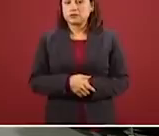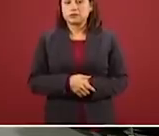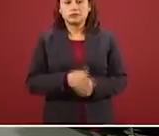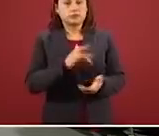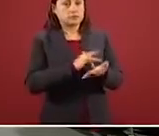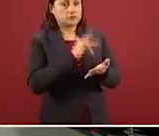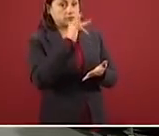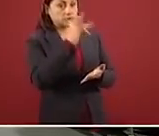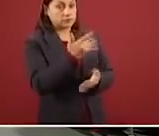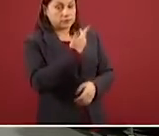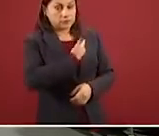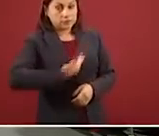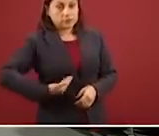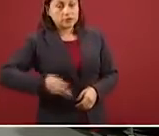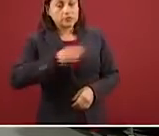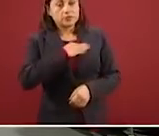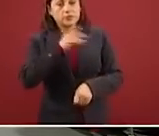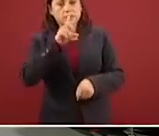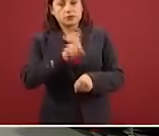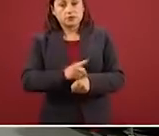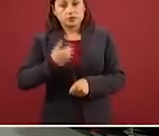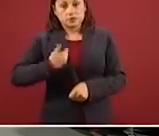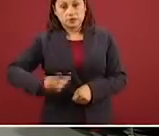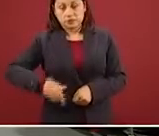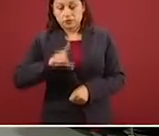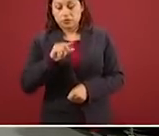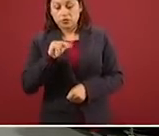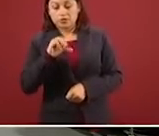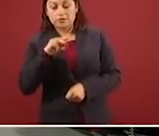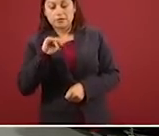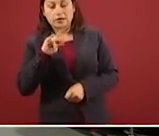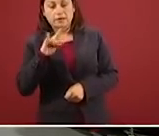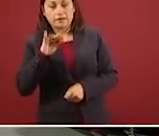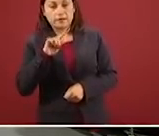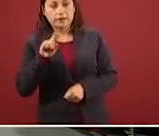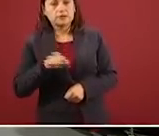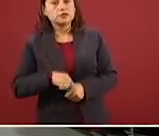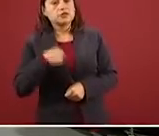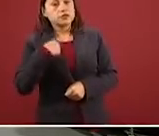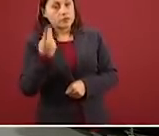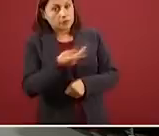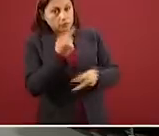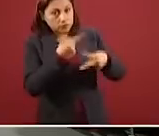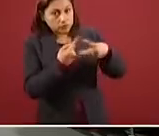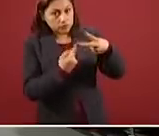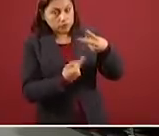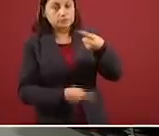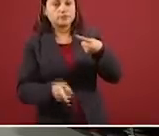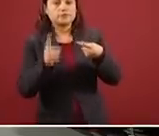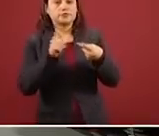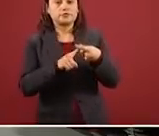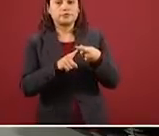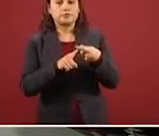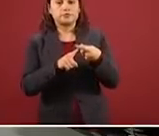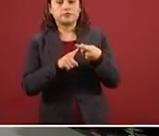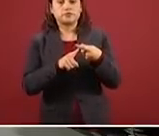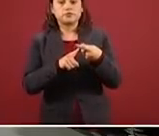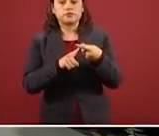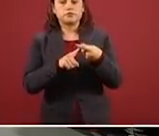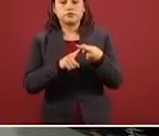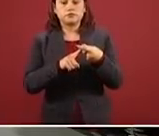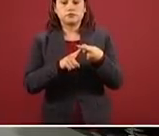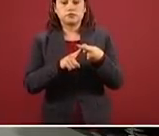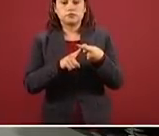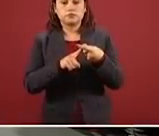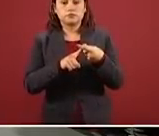Gracias, presidente. Buenos días, Luis Méndez de Notimex. Yo le tengo dos preguntas, presidente. La primera es, el domingo,